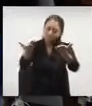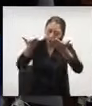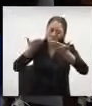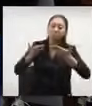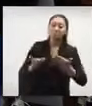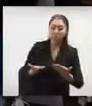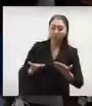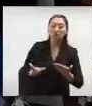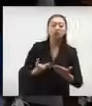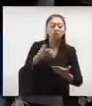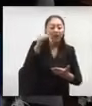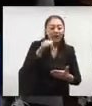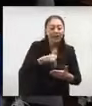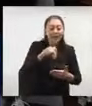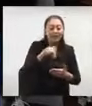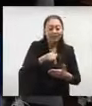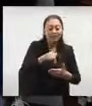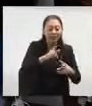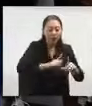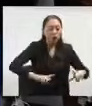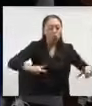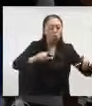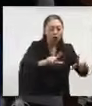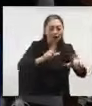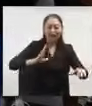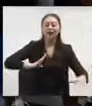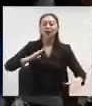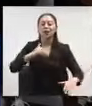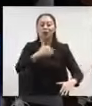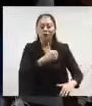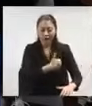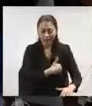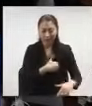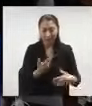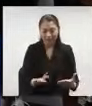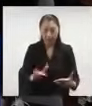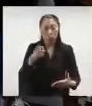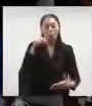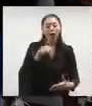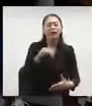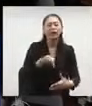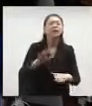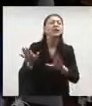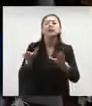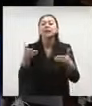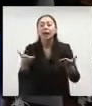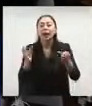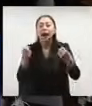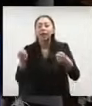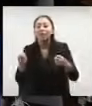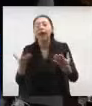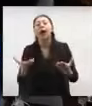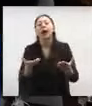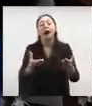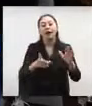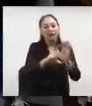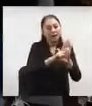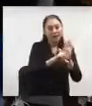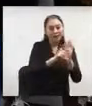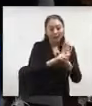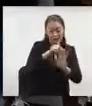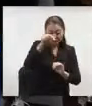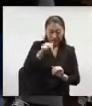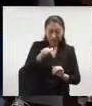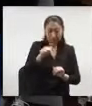ofrecernos este Palacio Legislativo, donde si algo se hace es parlamentar. Yo creo que este es un lugar donde